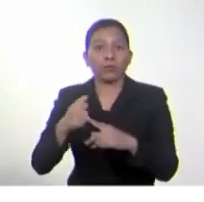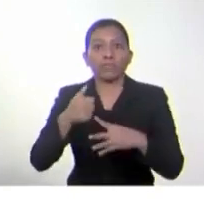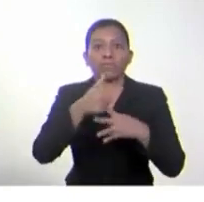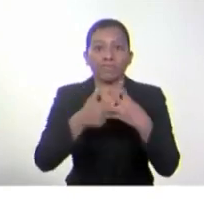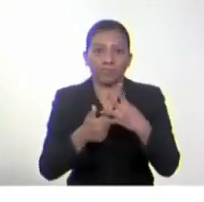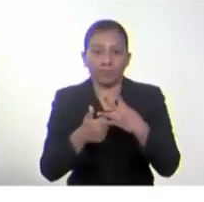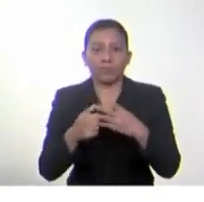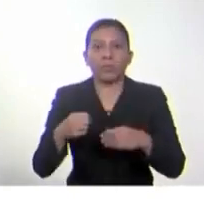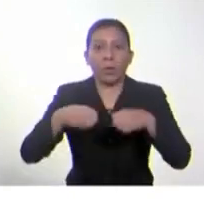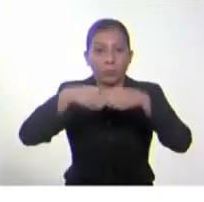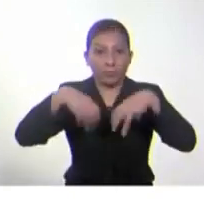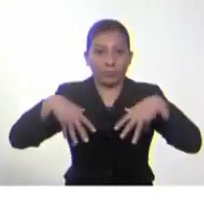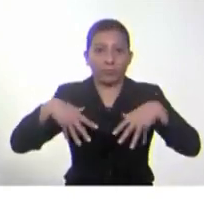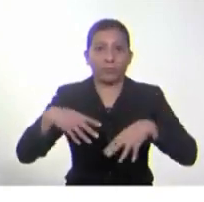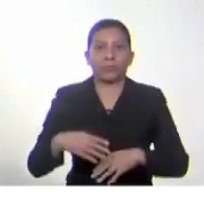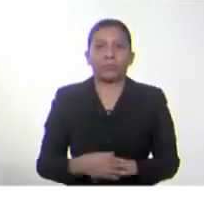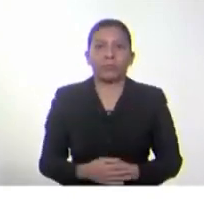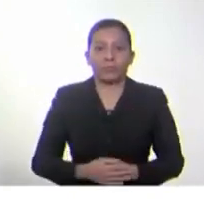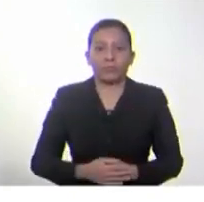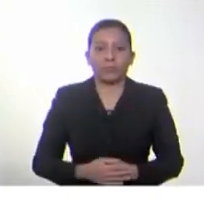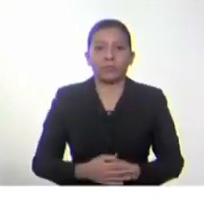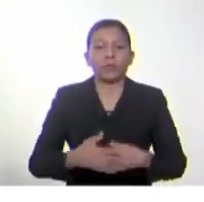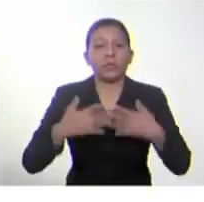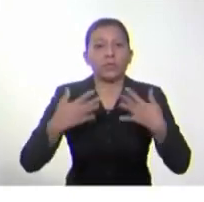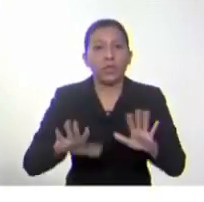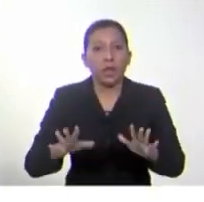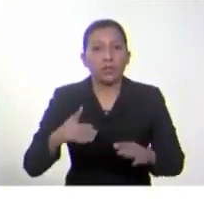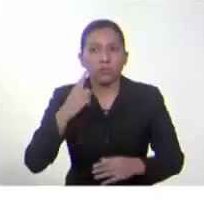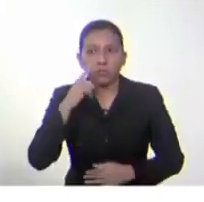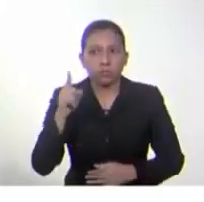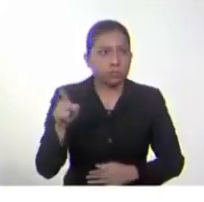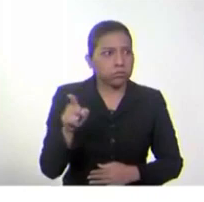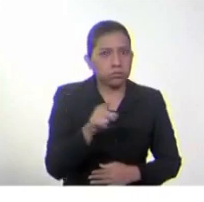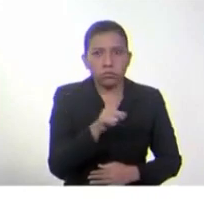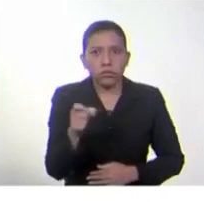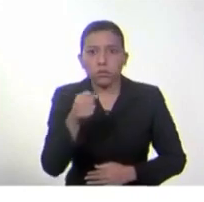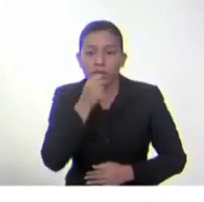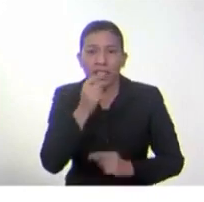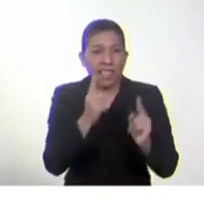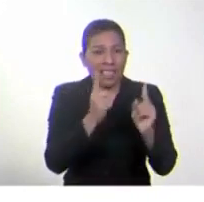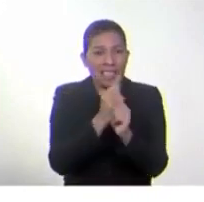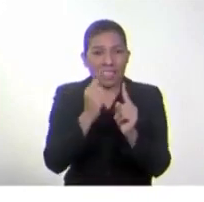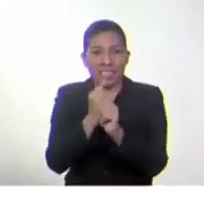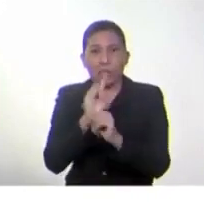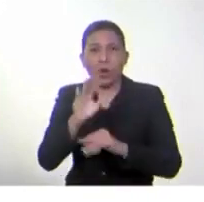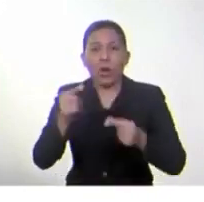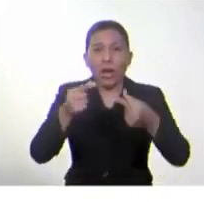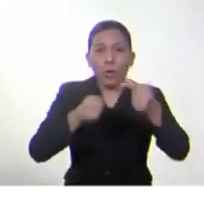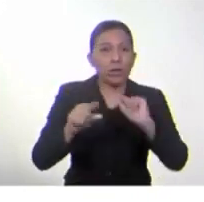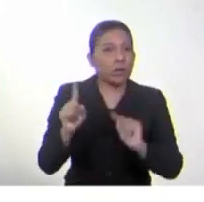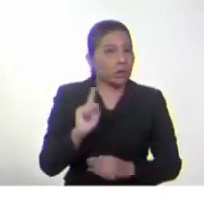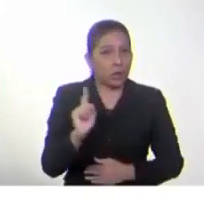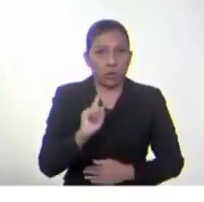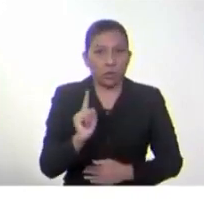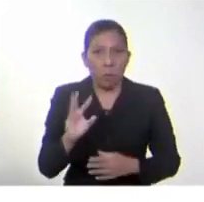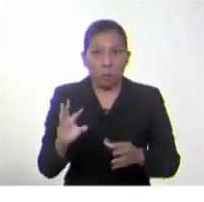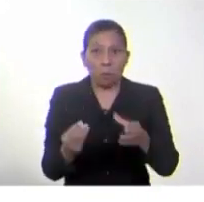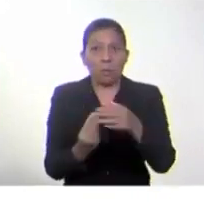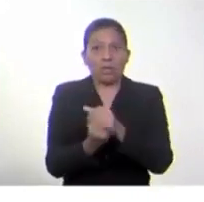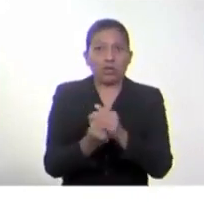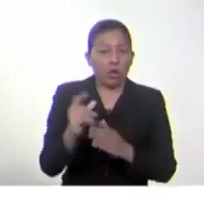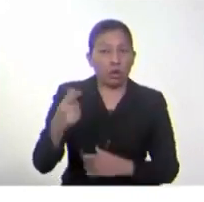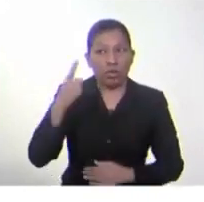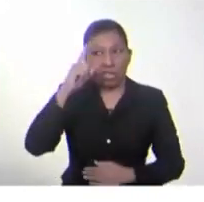subíndices. Al balancear ecuaciones no deben alterarse las fórmulas químicas y no se deben agregar otros reactivos